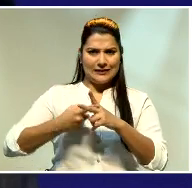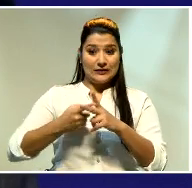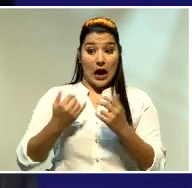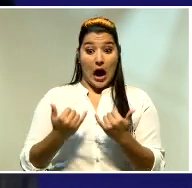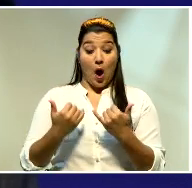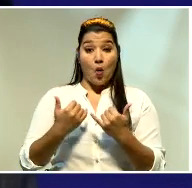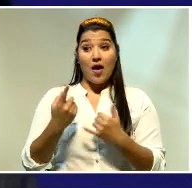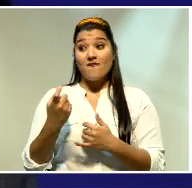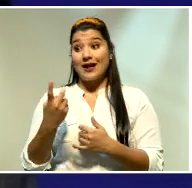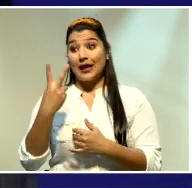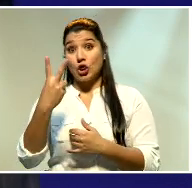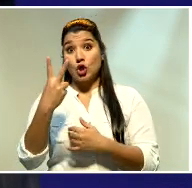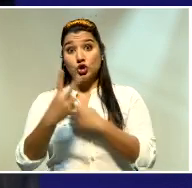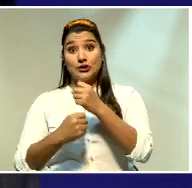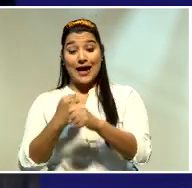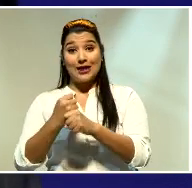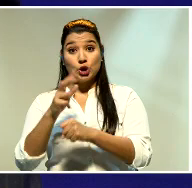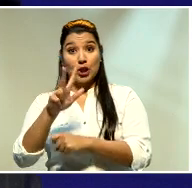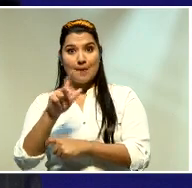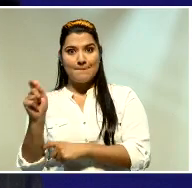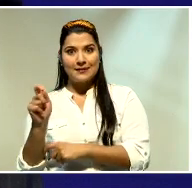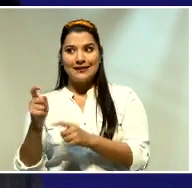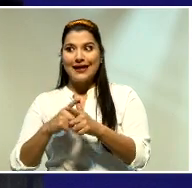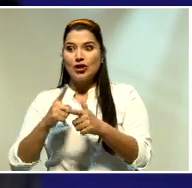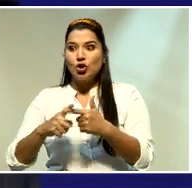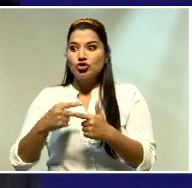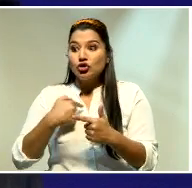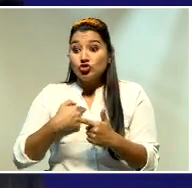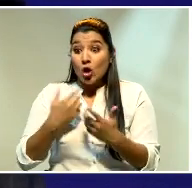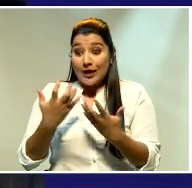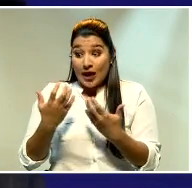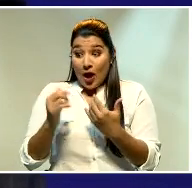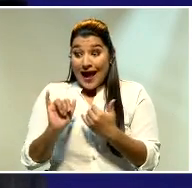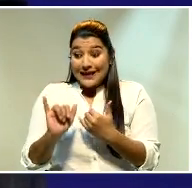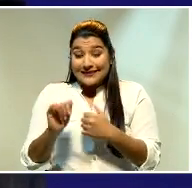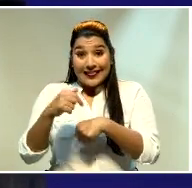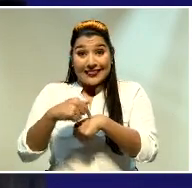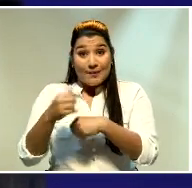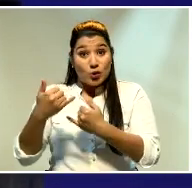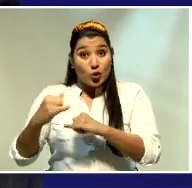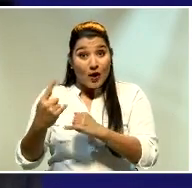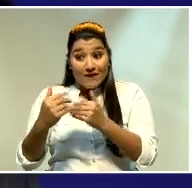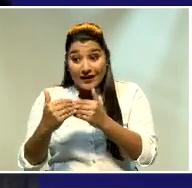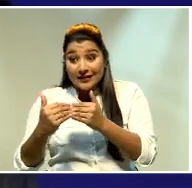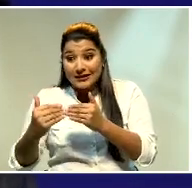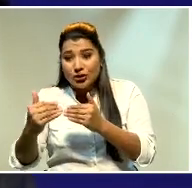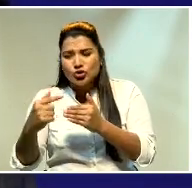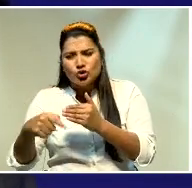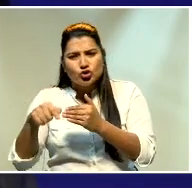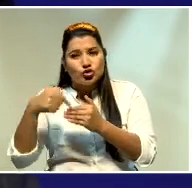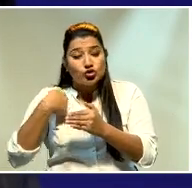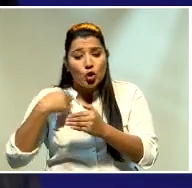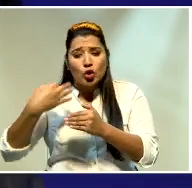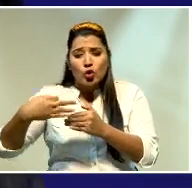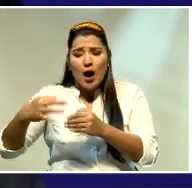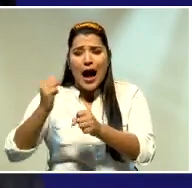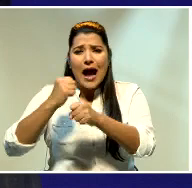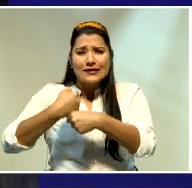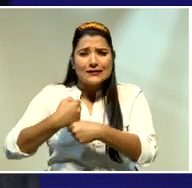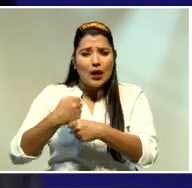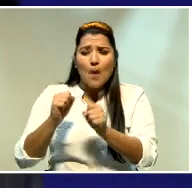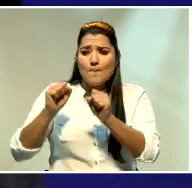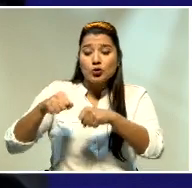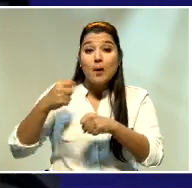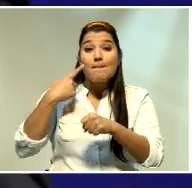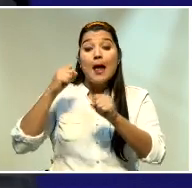quedan 2 años y 3 meses y mi urgencia es en esos 2 años y 3 meses hacer todo lo posible día a día para cumplir